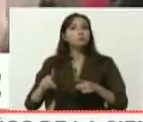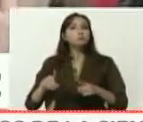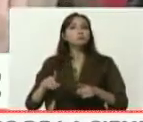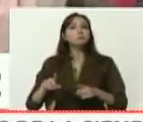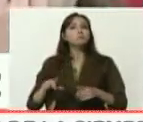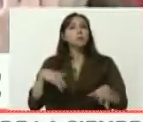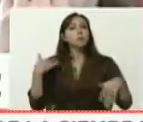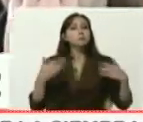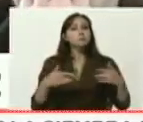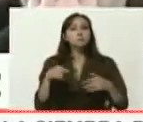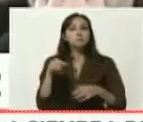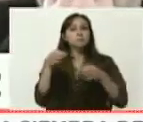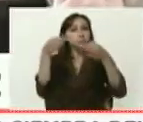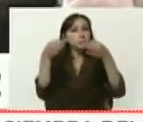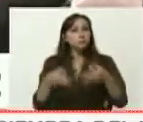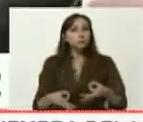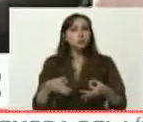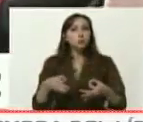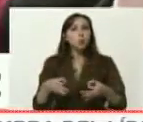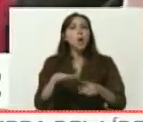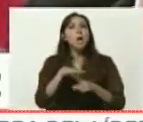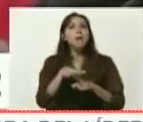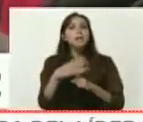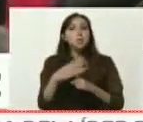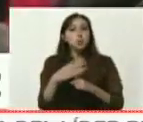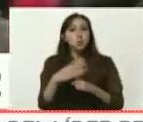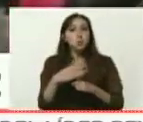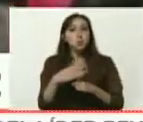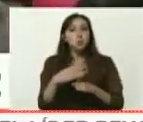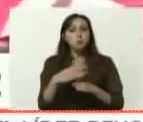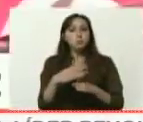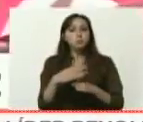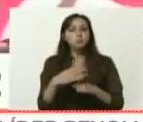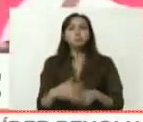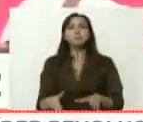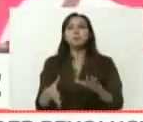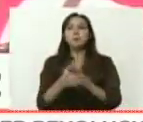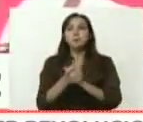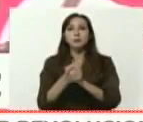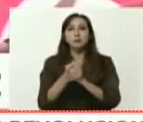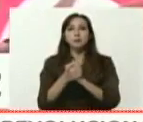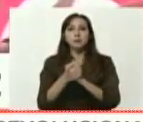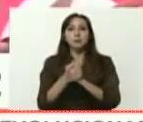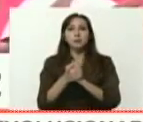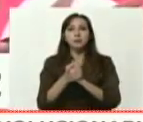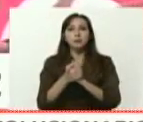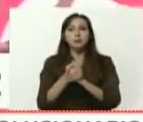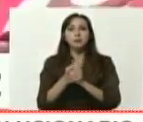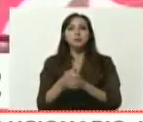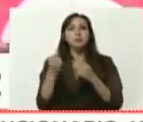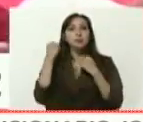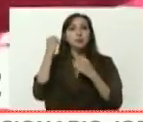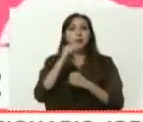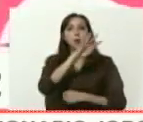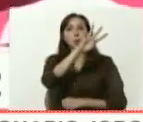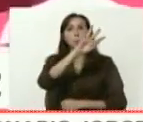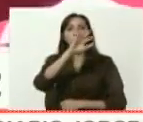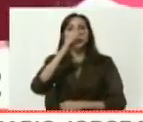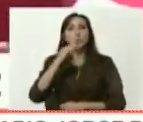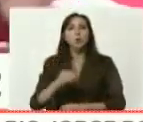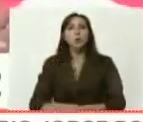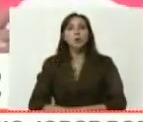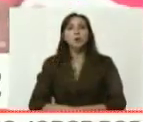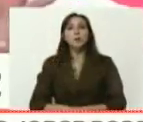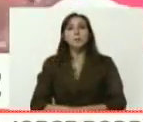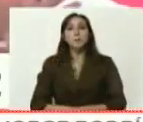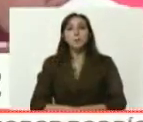decisivo en esta situación, es que los camaradas que se alzaron el 4 de febrero, si en este apresto que